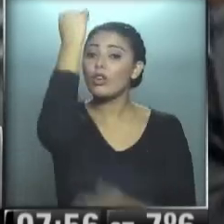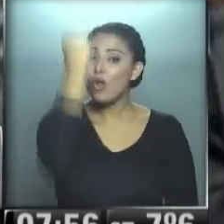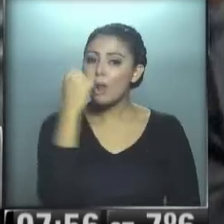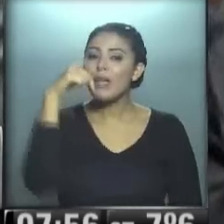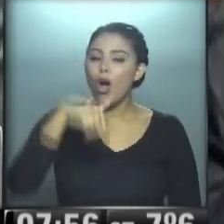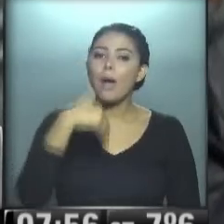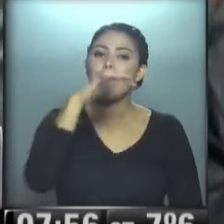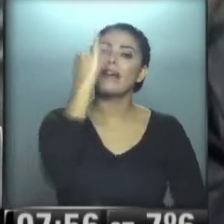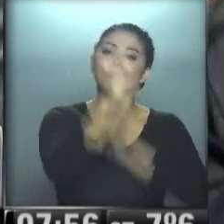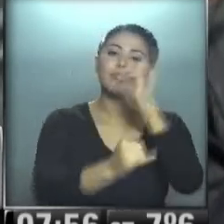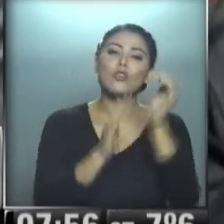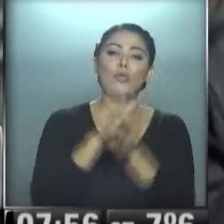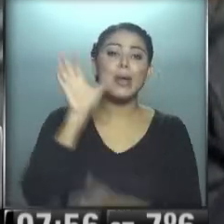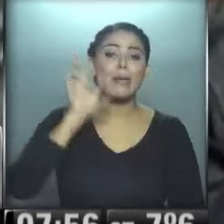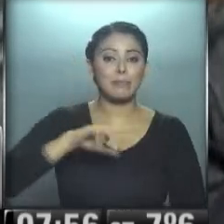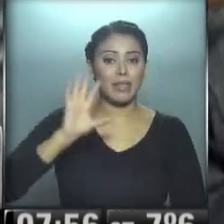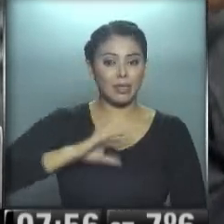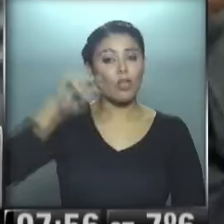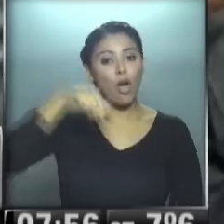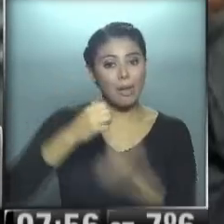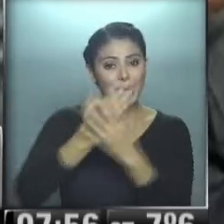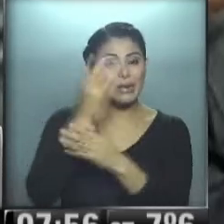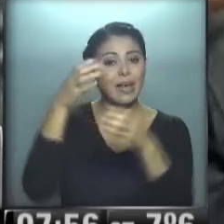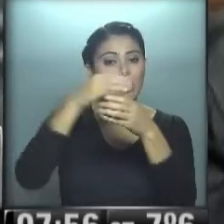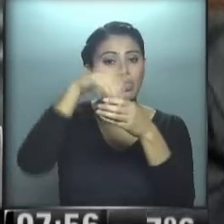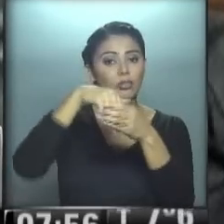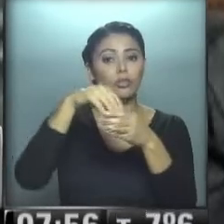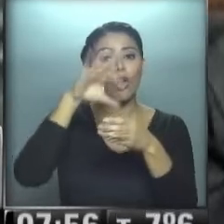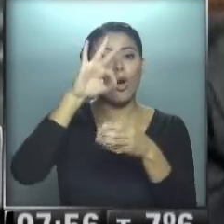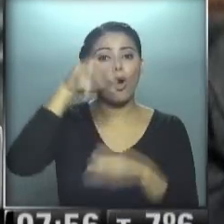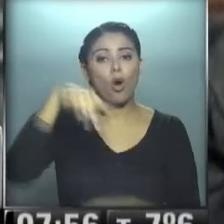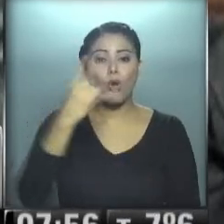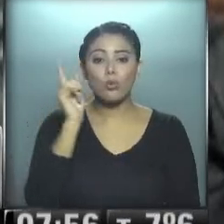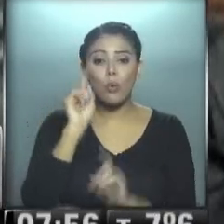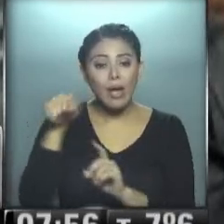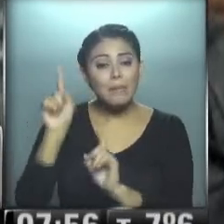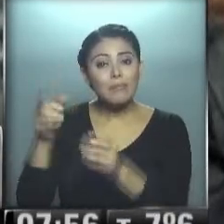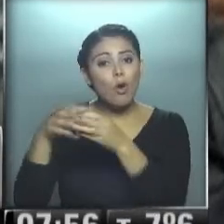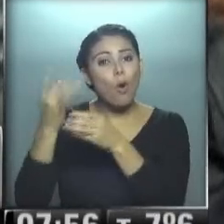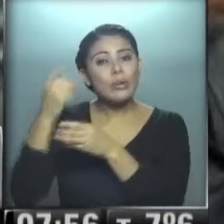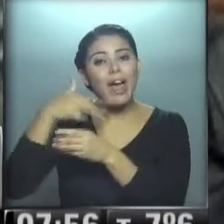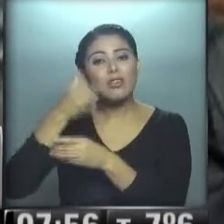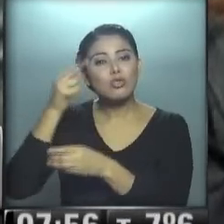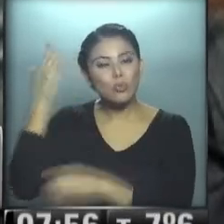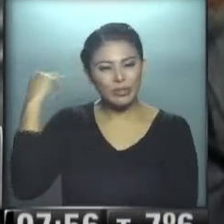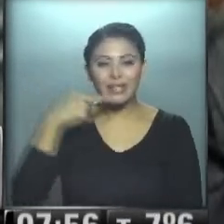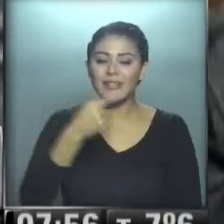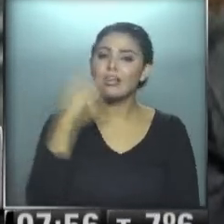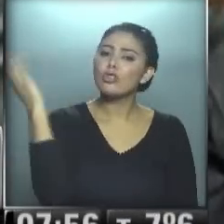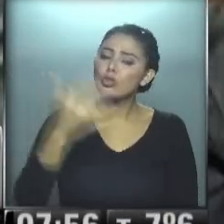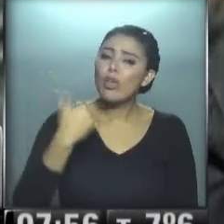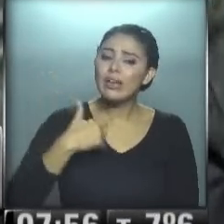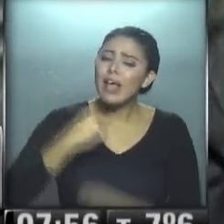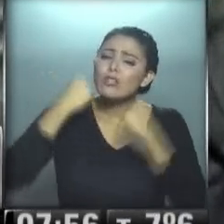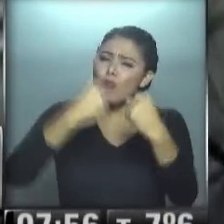sobre la deuda esta mañana en las Naciones Unidas y allí justamente la unasur destacó además los esfuerzos que viene realizando la